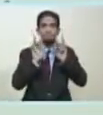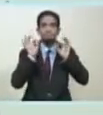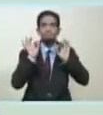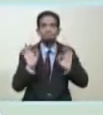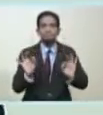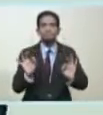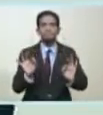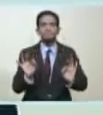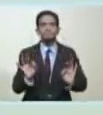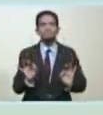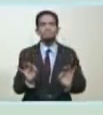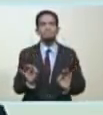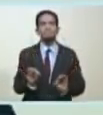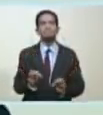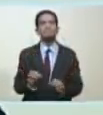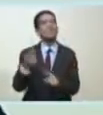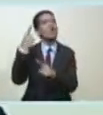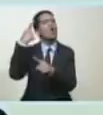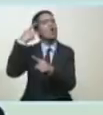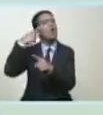Hay análisis numerológico